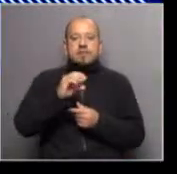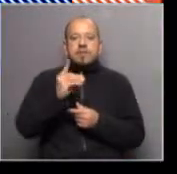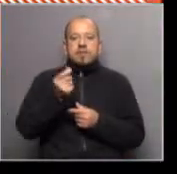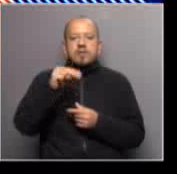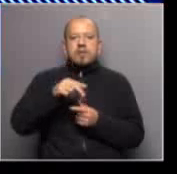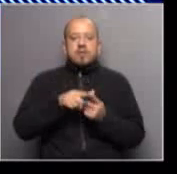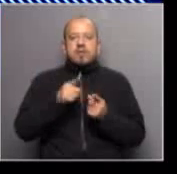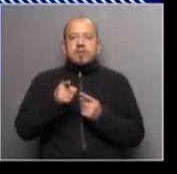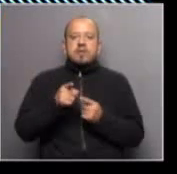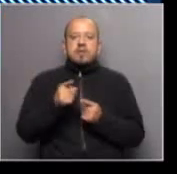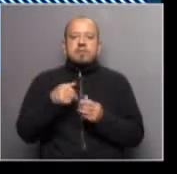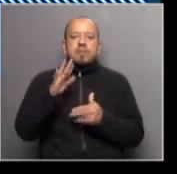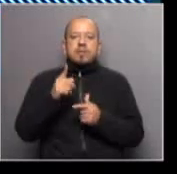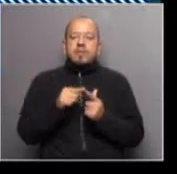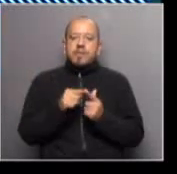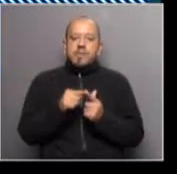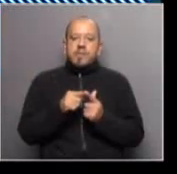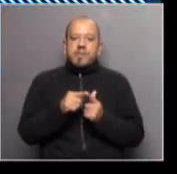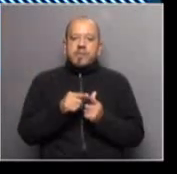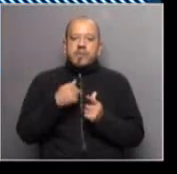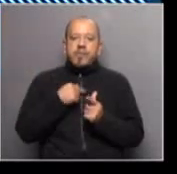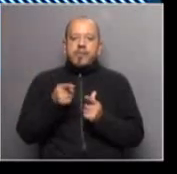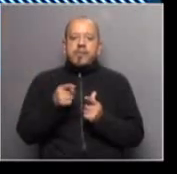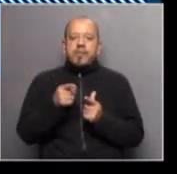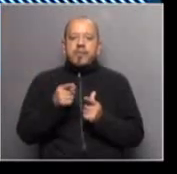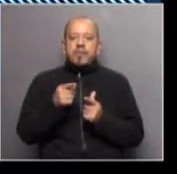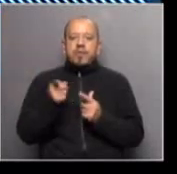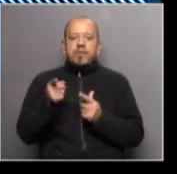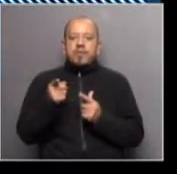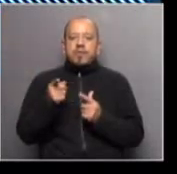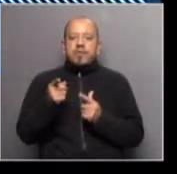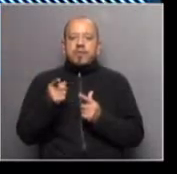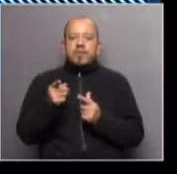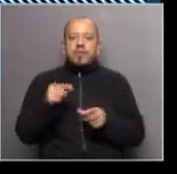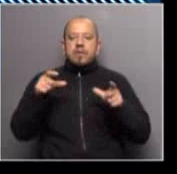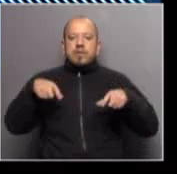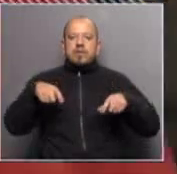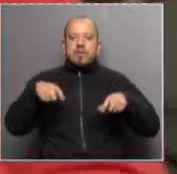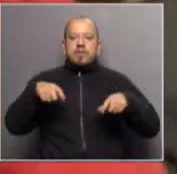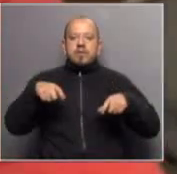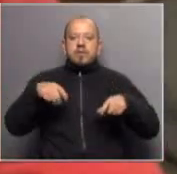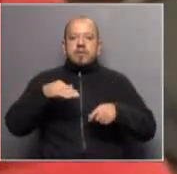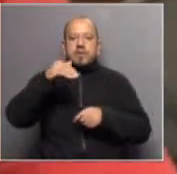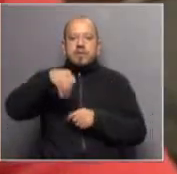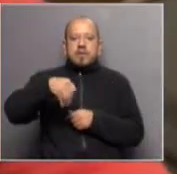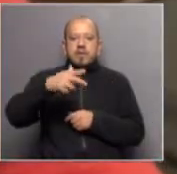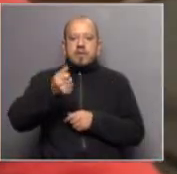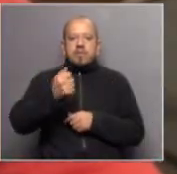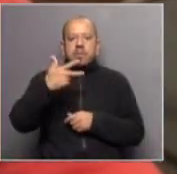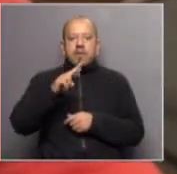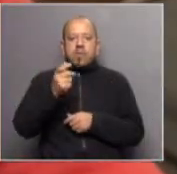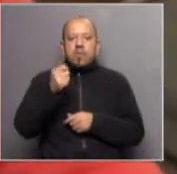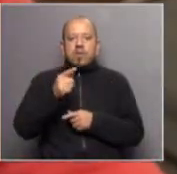historia. Particularmente. Yo estaba tirando en la cancha que queda en el dique Mauá. Ahí